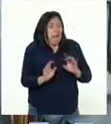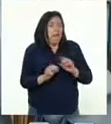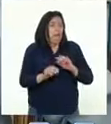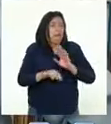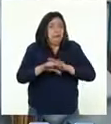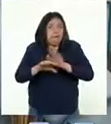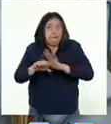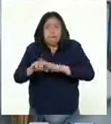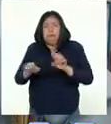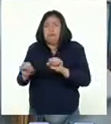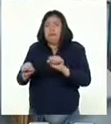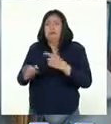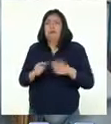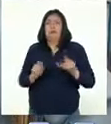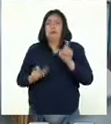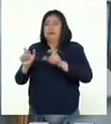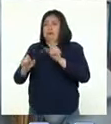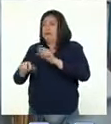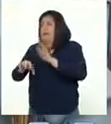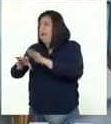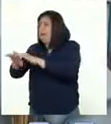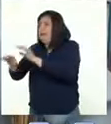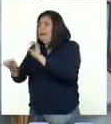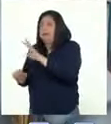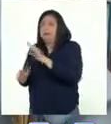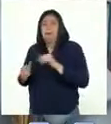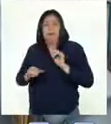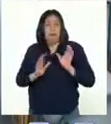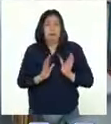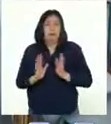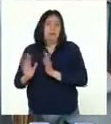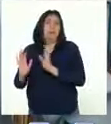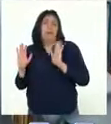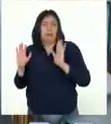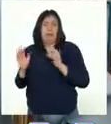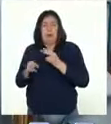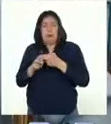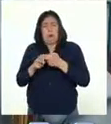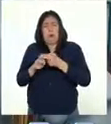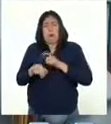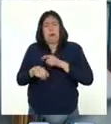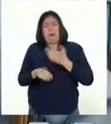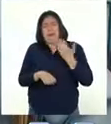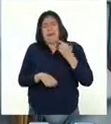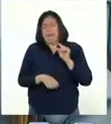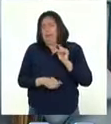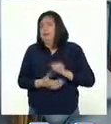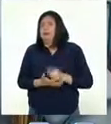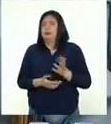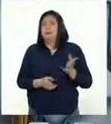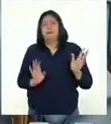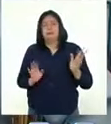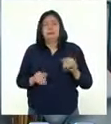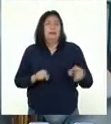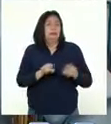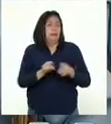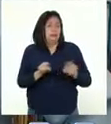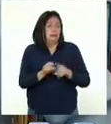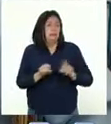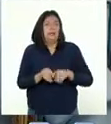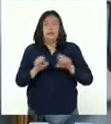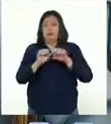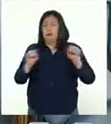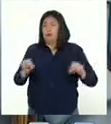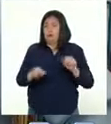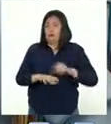terremoto. Y entonces las personas son avisadas y pueden prepararse con unos segundos de anticipación. También tenemos